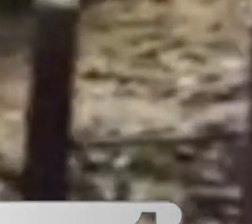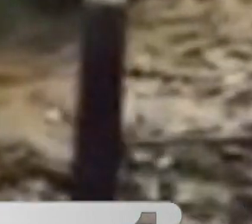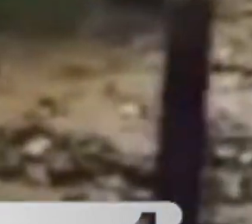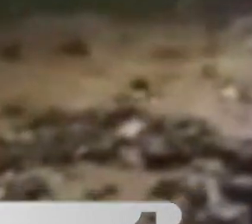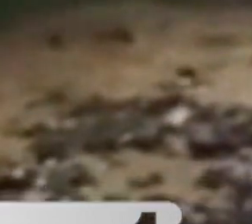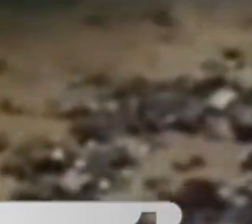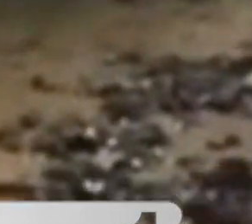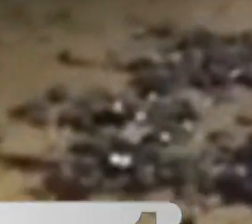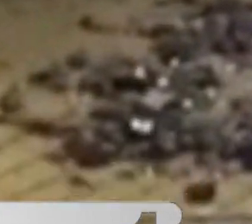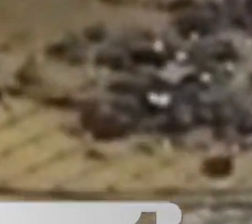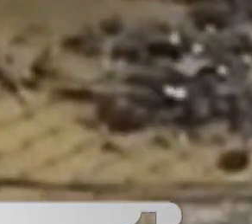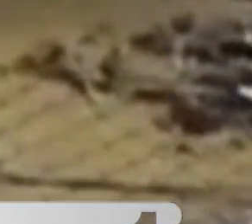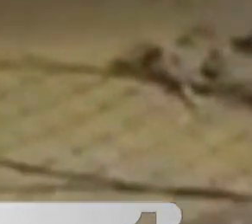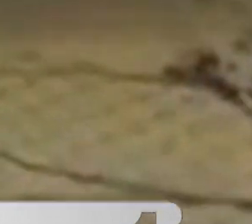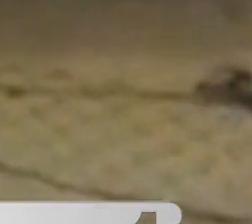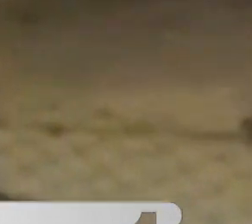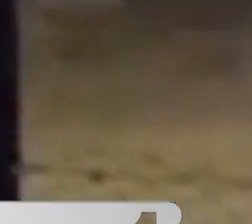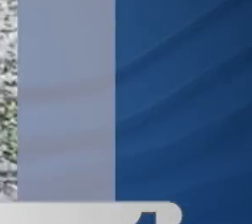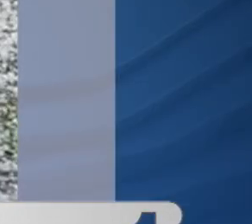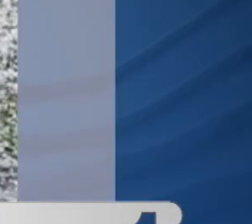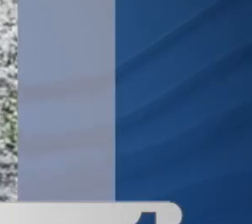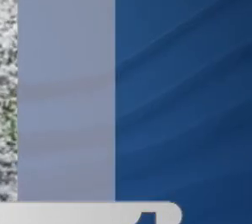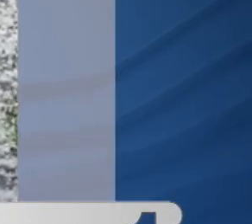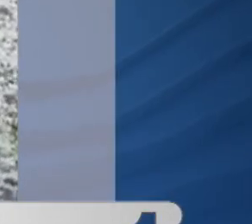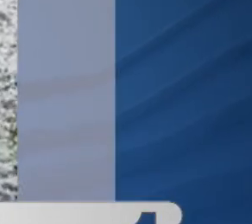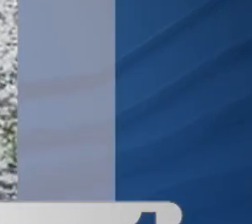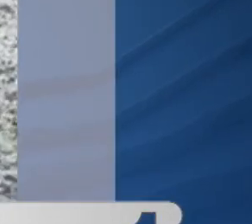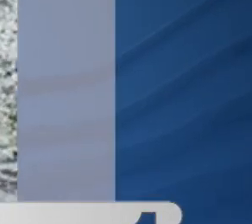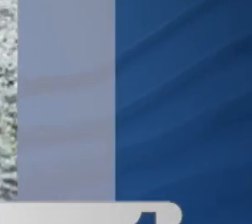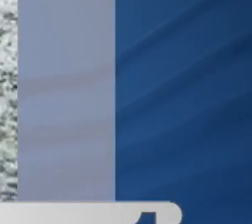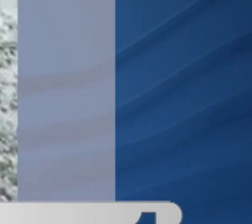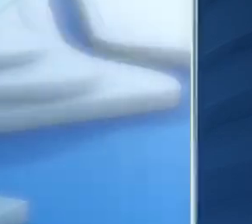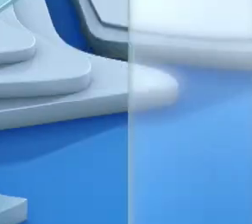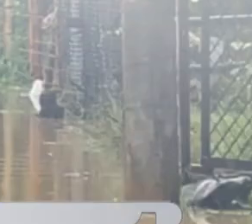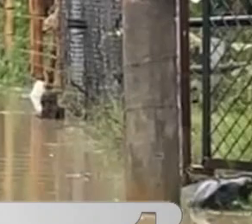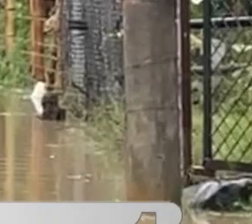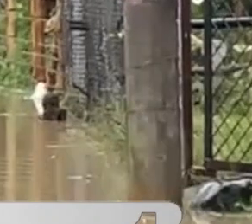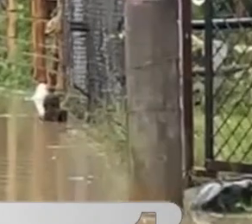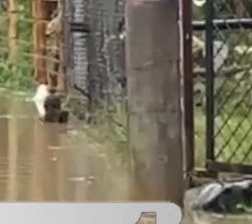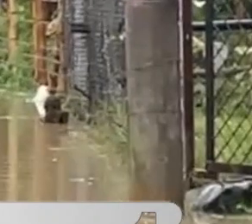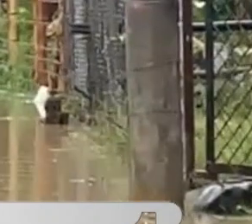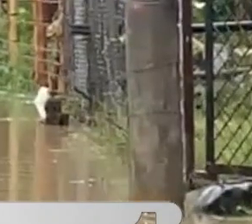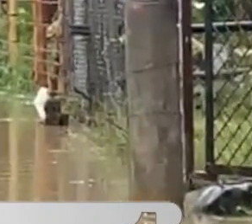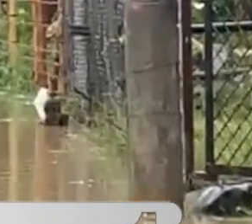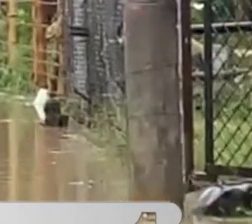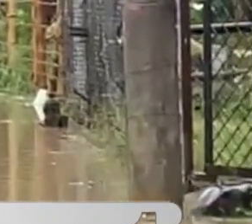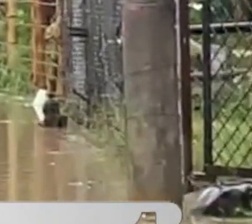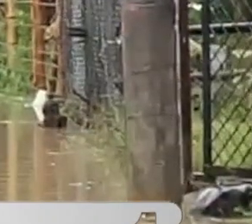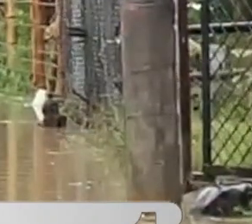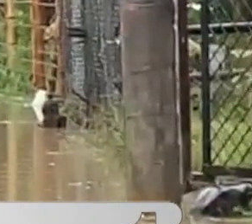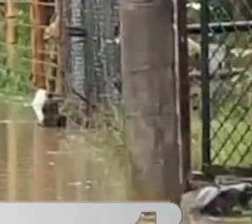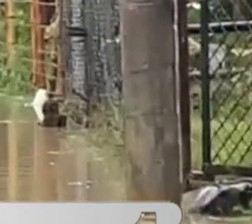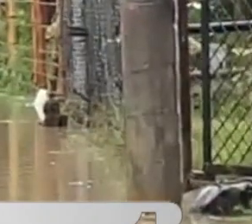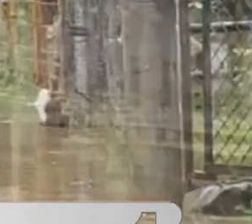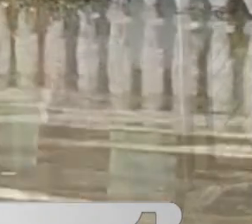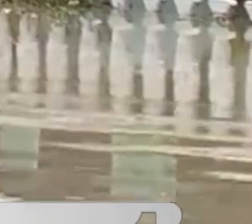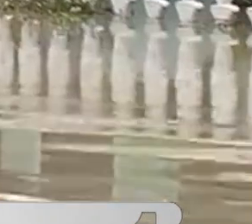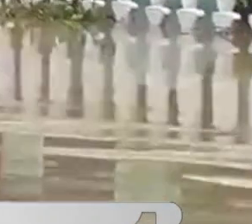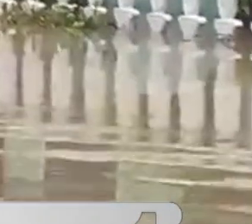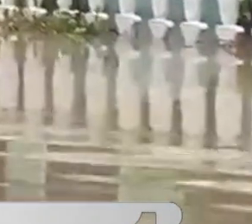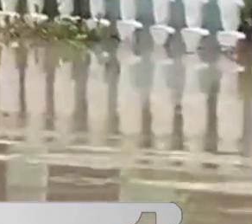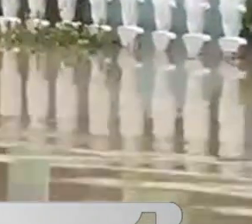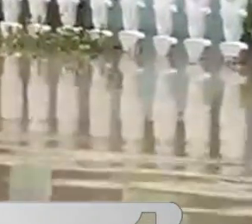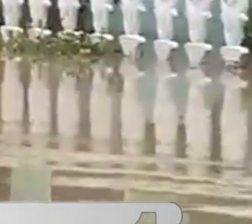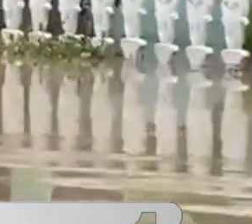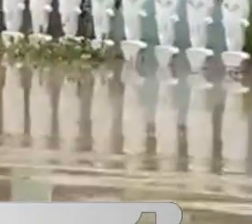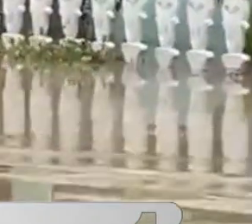en Medellín. Inundaciones en Amagá. Granizada en Santa Elena. 8 municipios afectados en el Valle del Cauca.